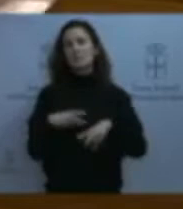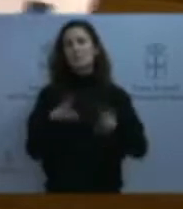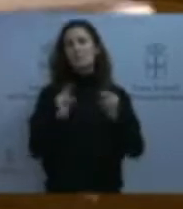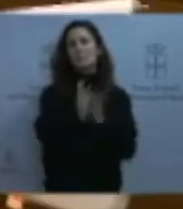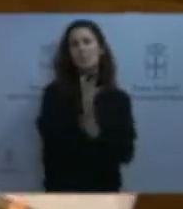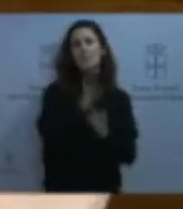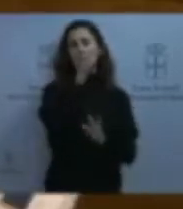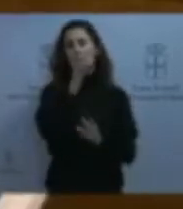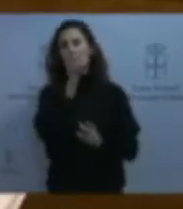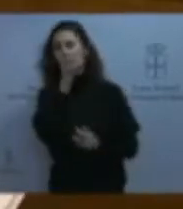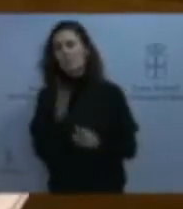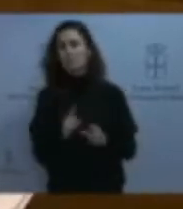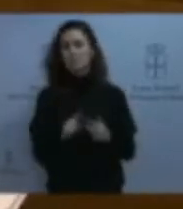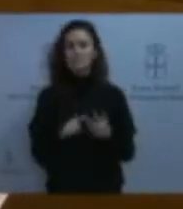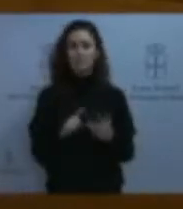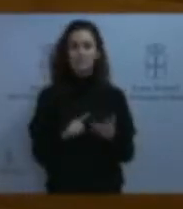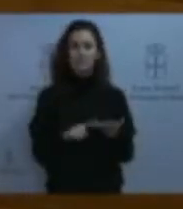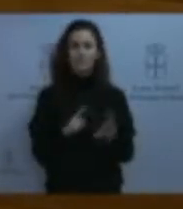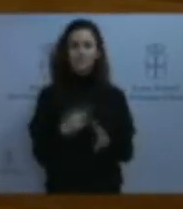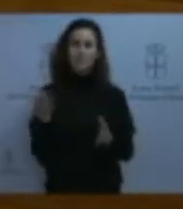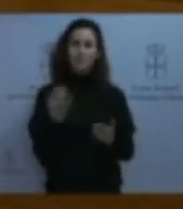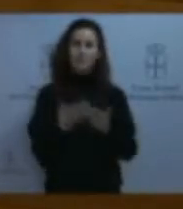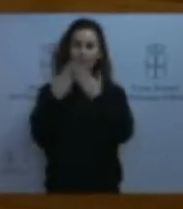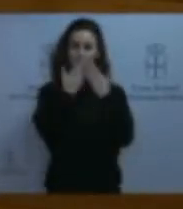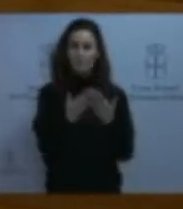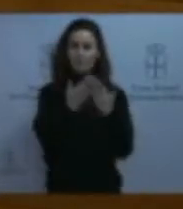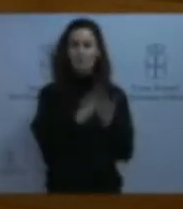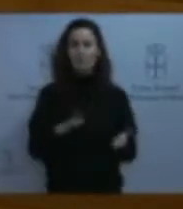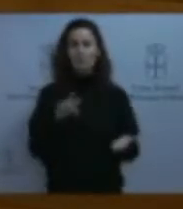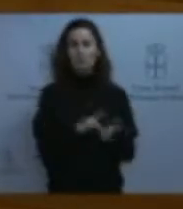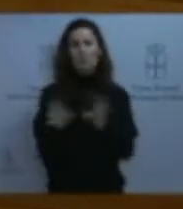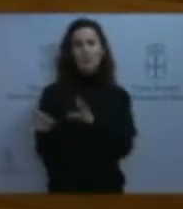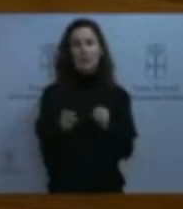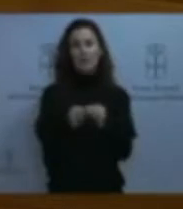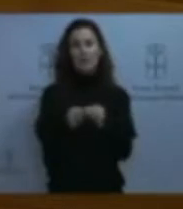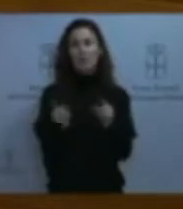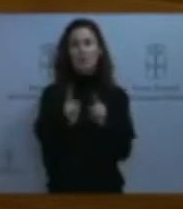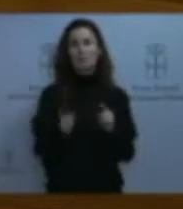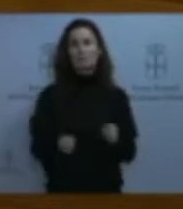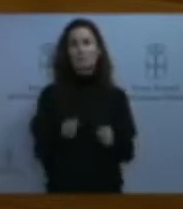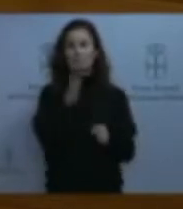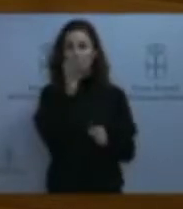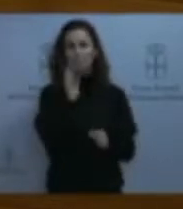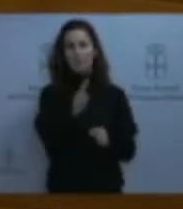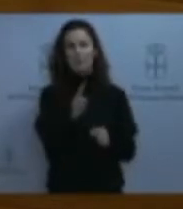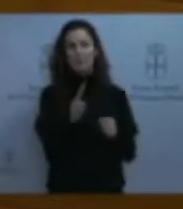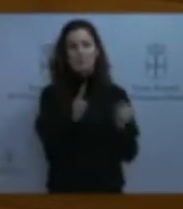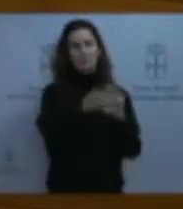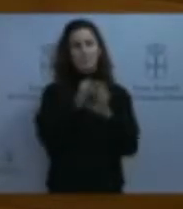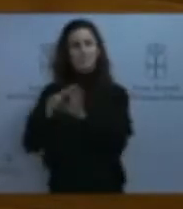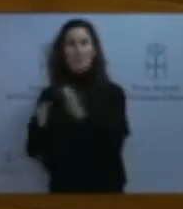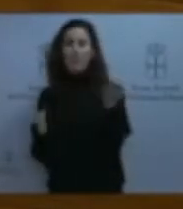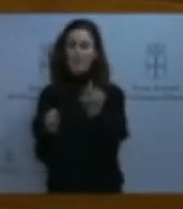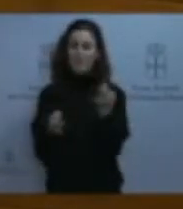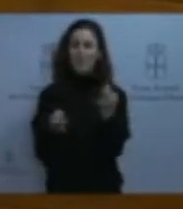las motivaciones, y todo eso además se tiene que estudiar en una serie completa, no en un episodio, por importante, por grave que sea, como el que hemos vivido en